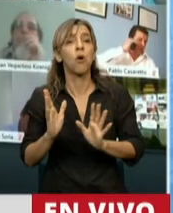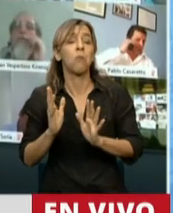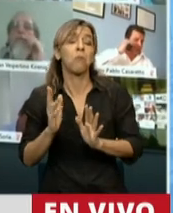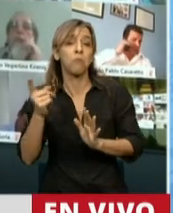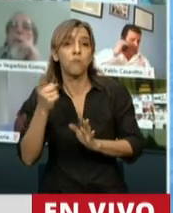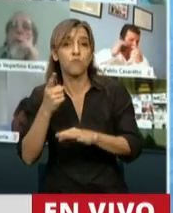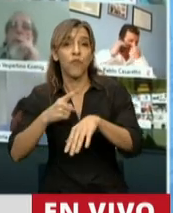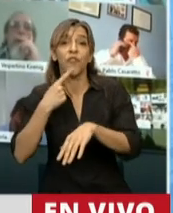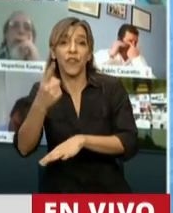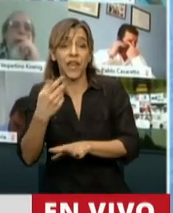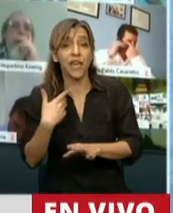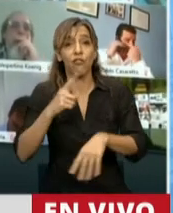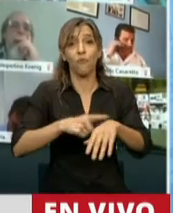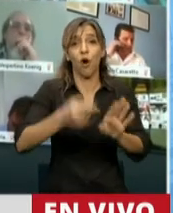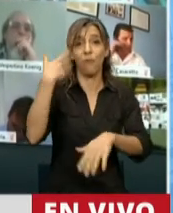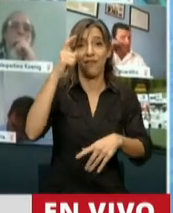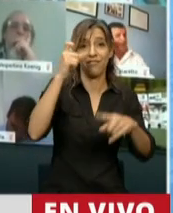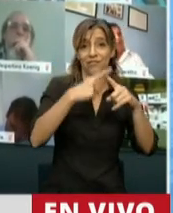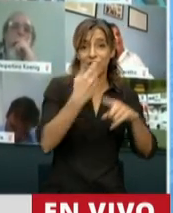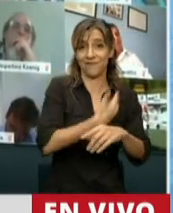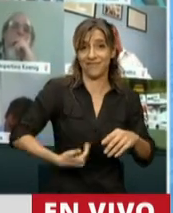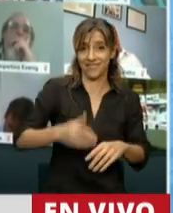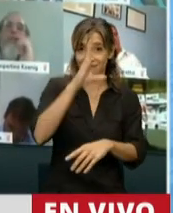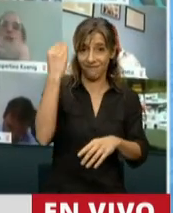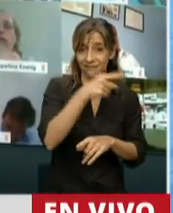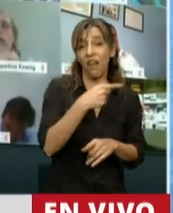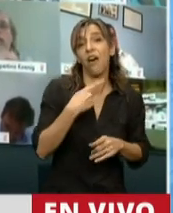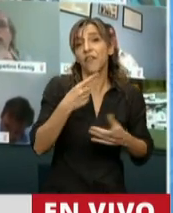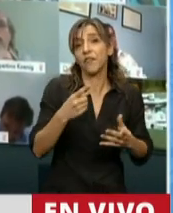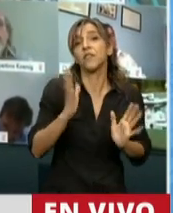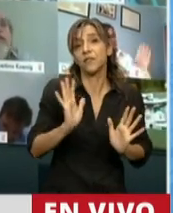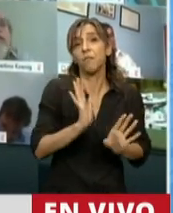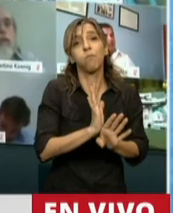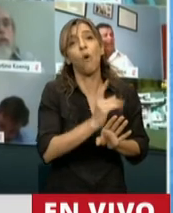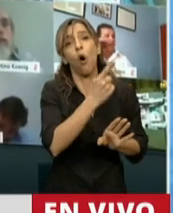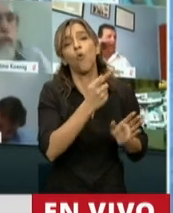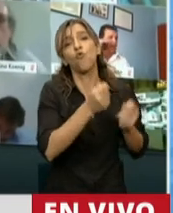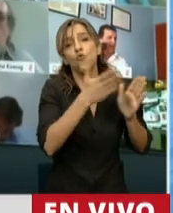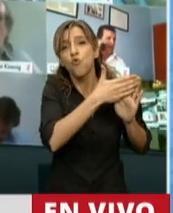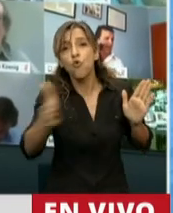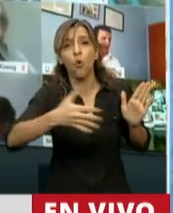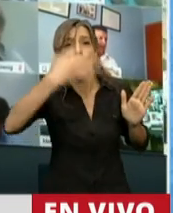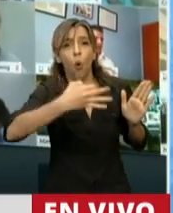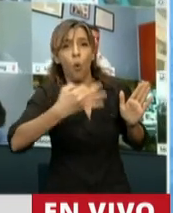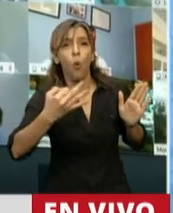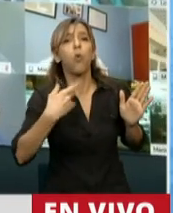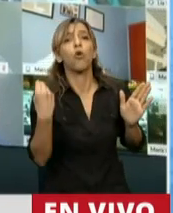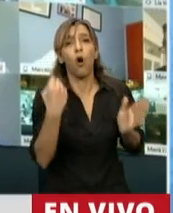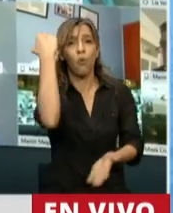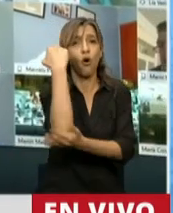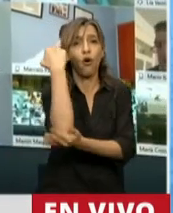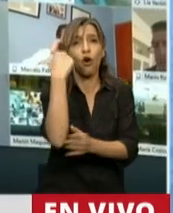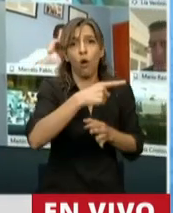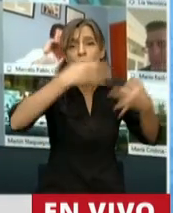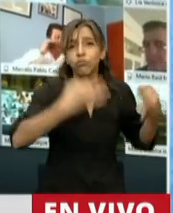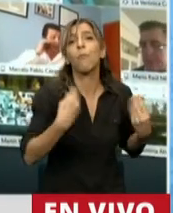actual vicepresidenta de la Nación le había dejado a la Argentina una bendición. ¿Y sabe cuál era esa bendición? Un nivel de deuda